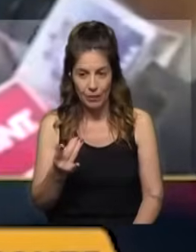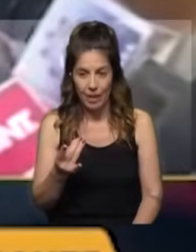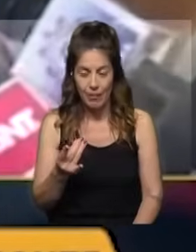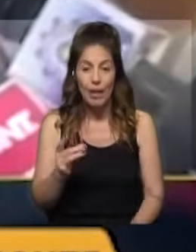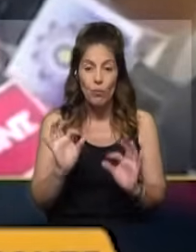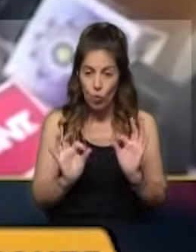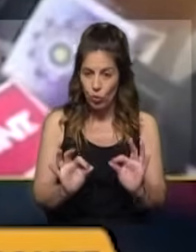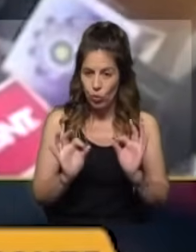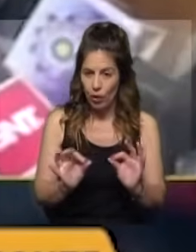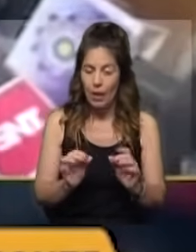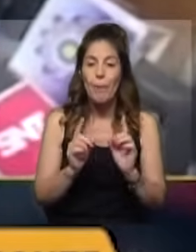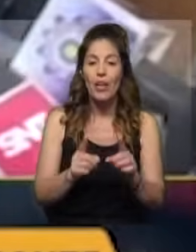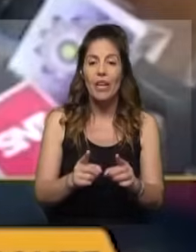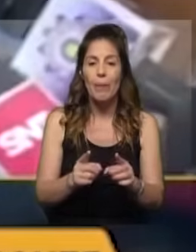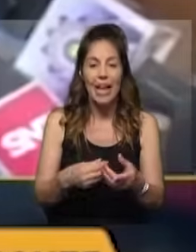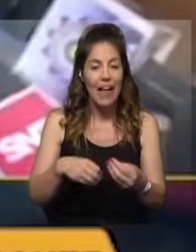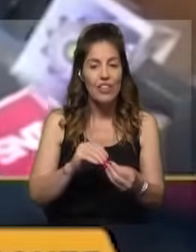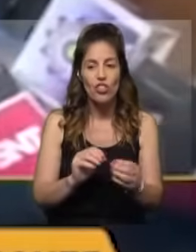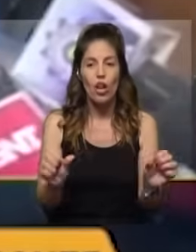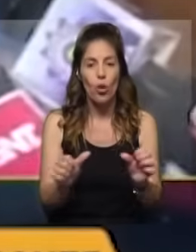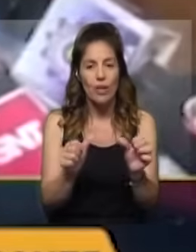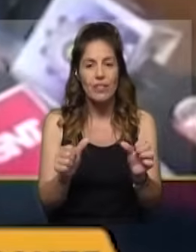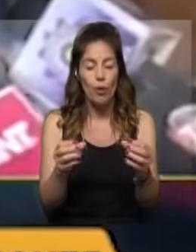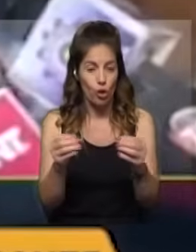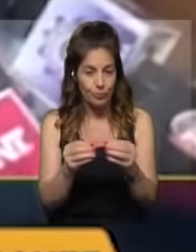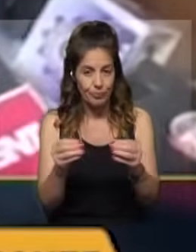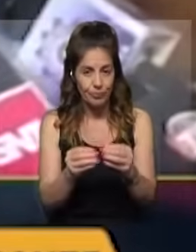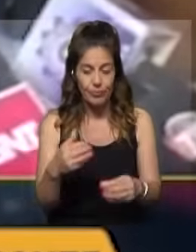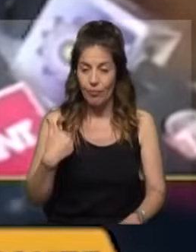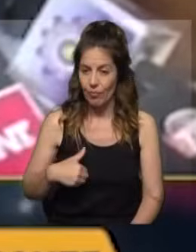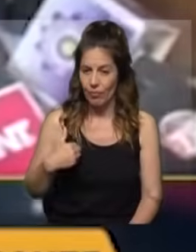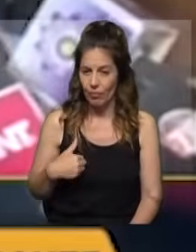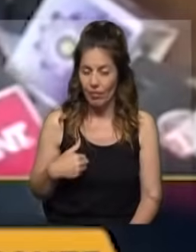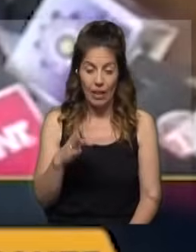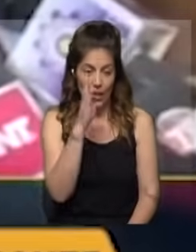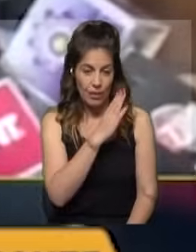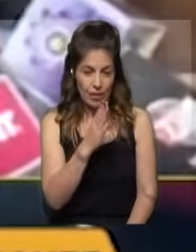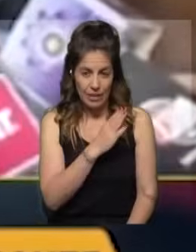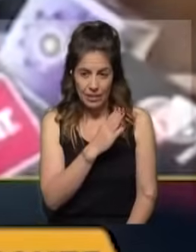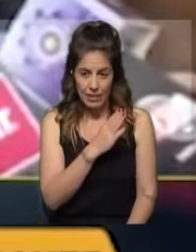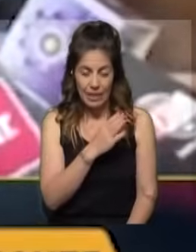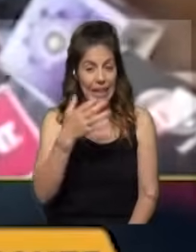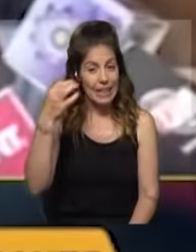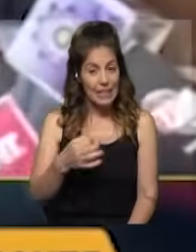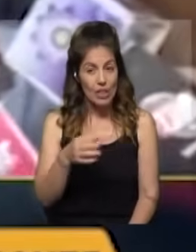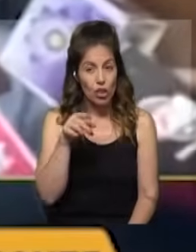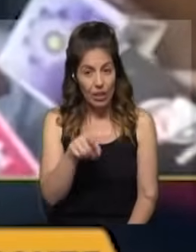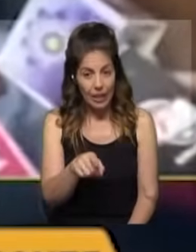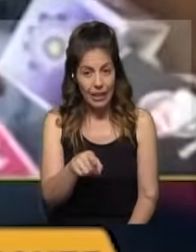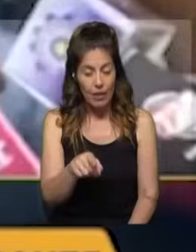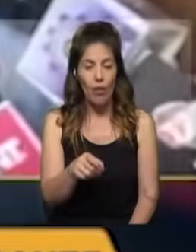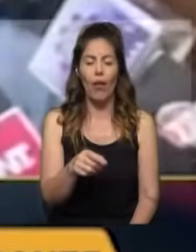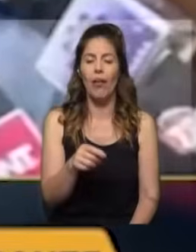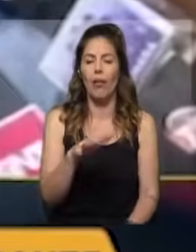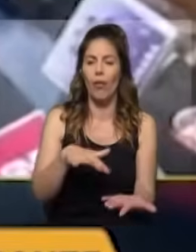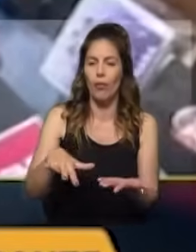puntual pero de manera adicional lo hacemos también con los colegas de Argentina y de Brasil considerando de que ese ge referenci